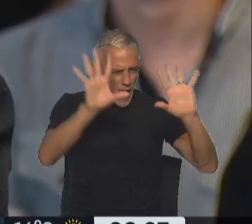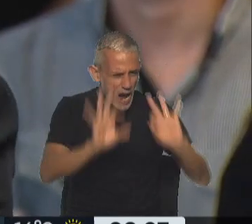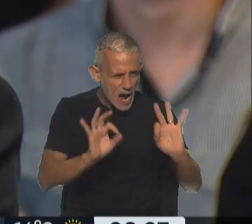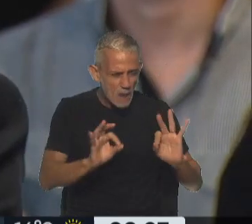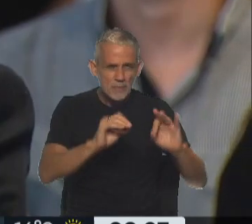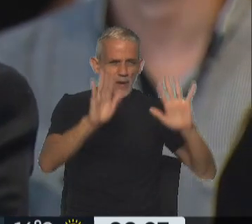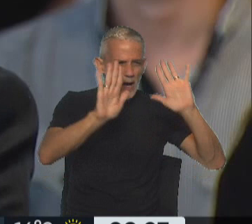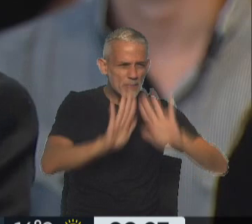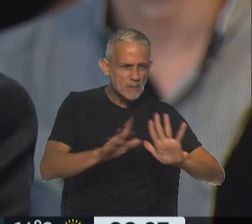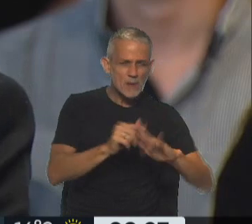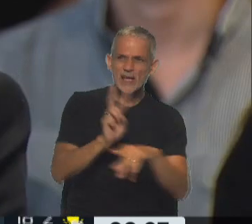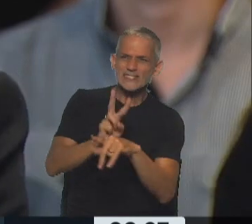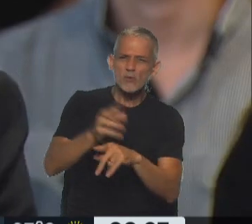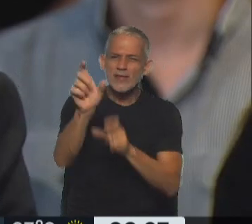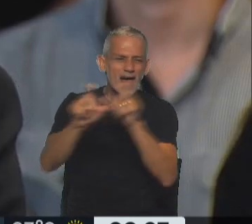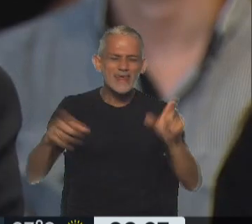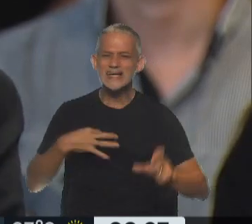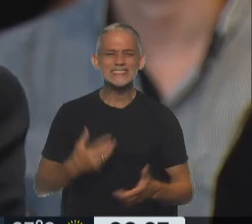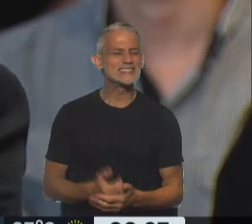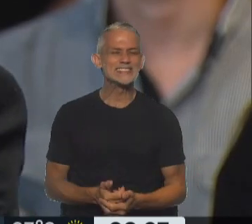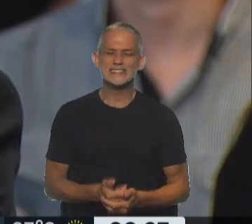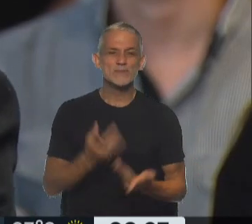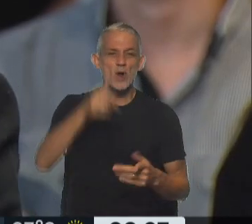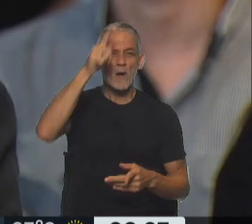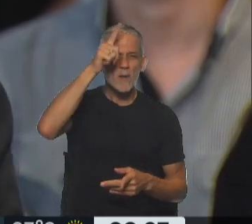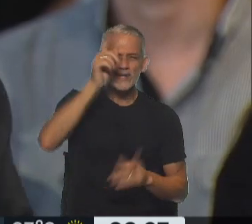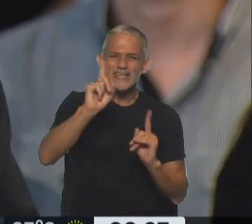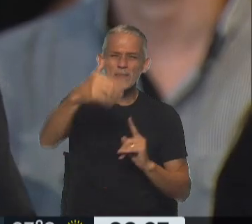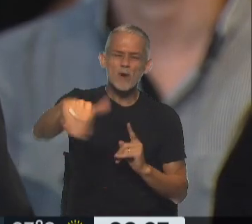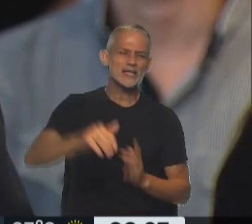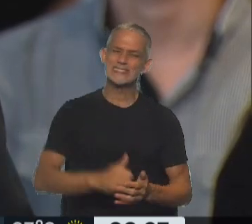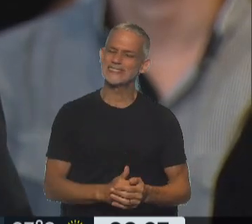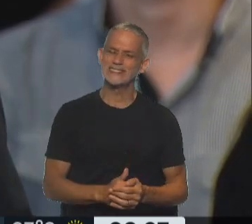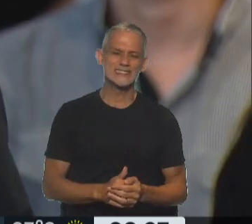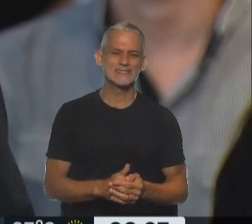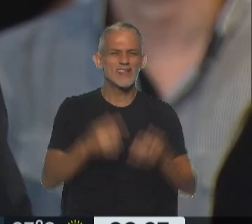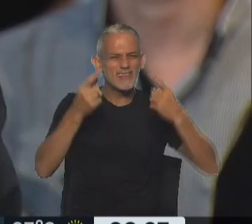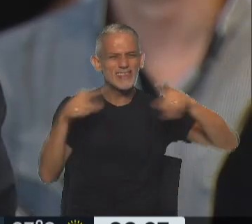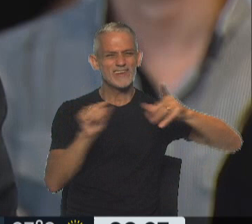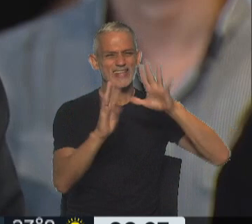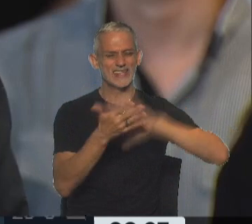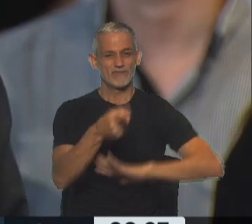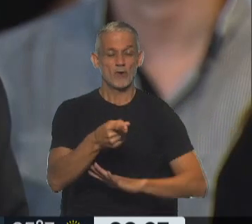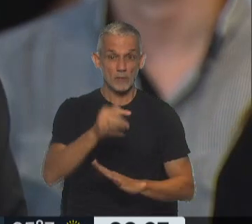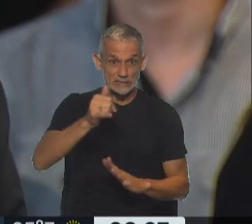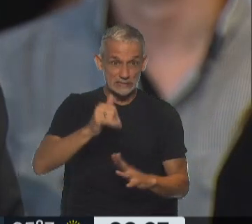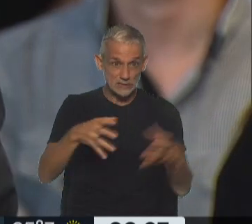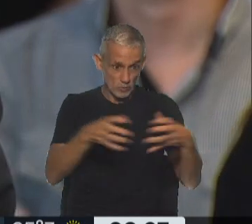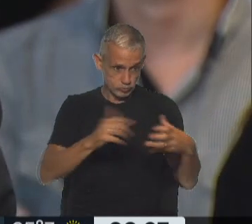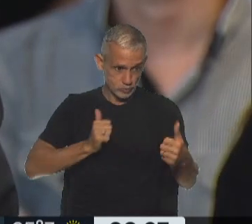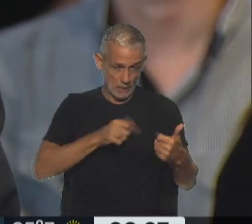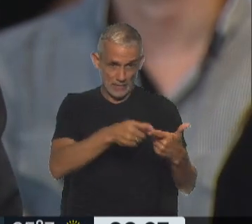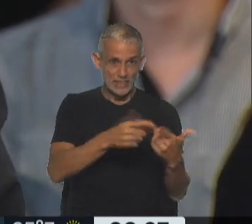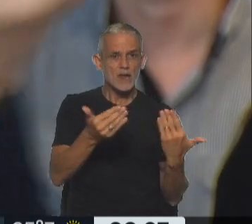capacitadas para la seguridad ciudadana, para ser el policía que está en la calle, para ponerlo de alguna manera. Sí, las Fuerzas Armadas